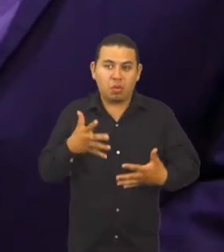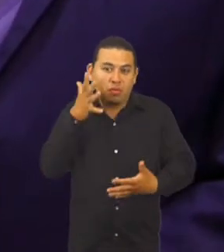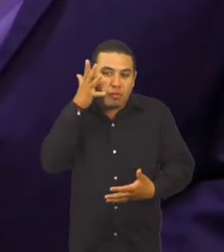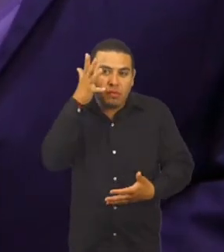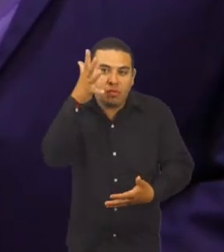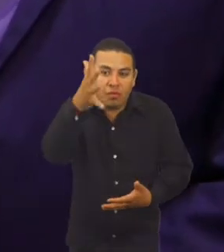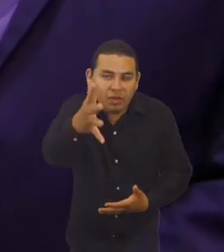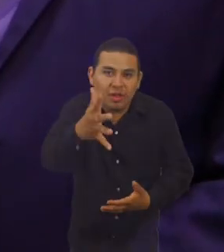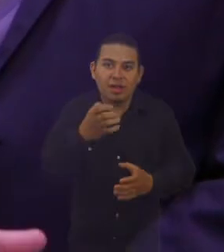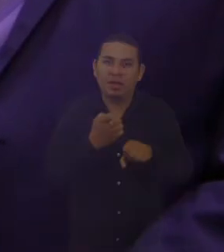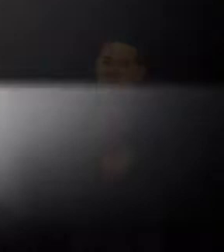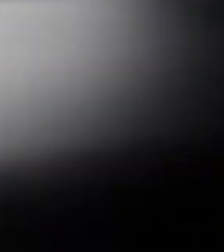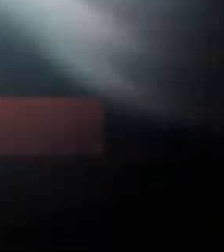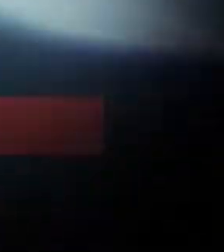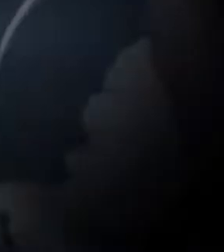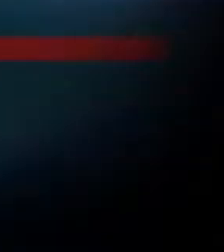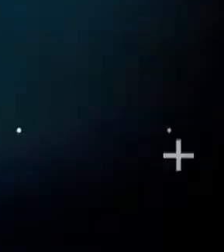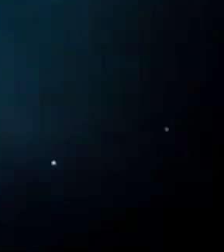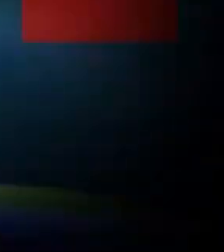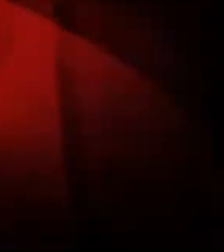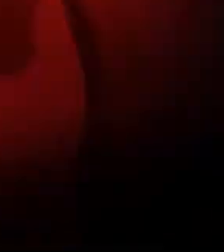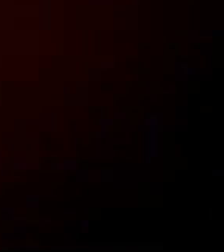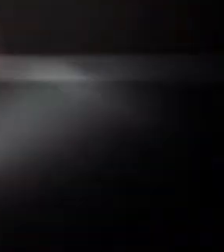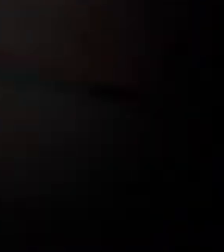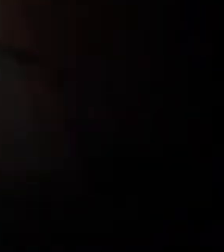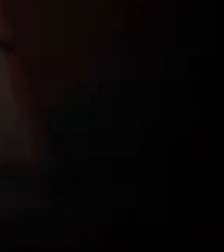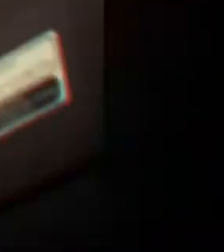futuro de nuestro estado.